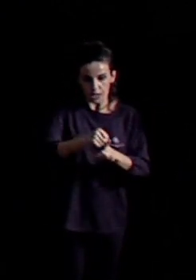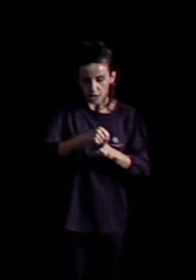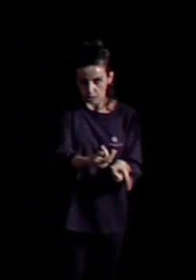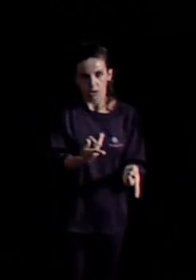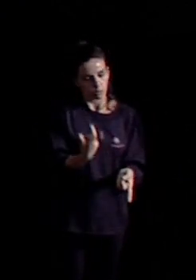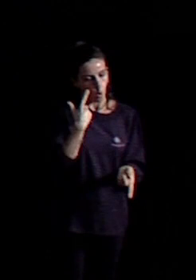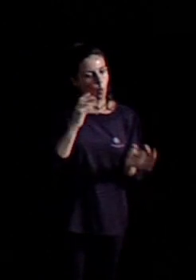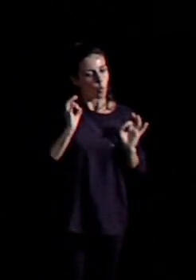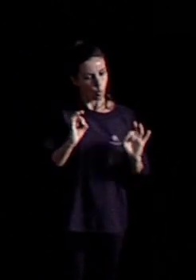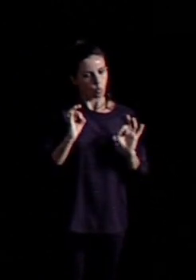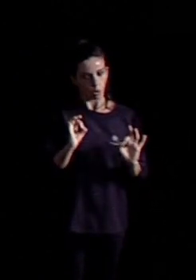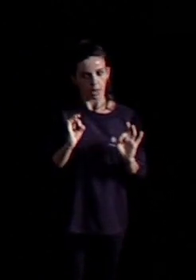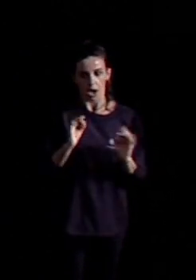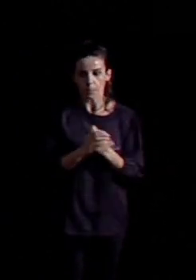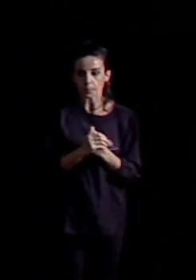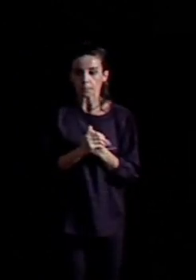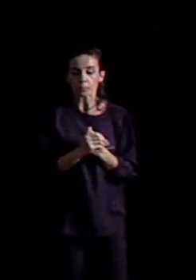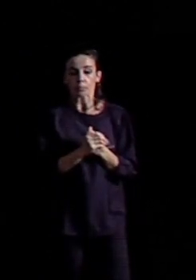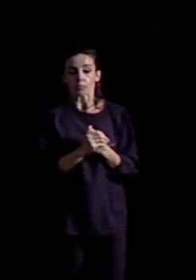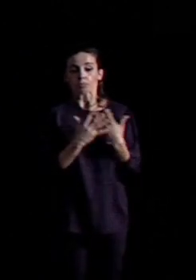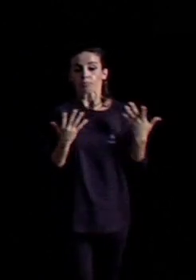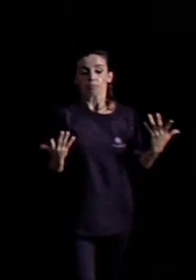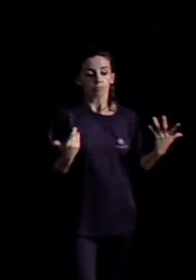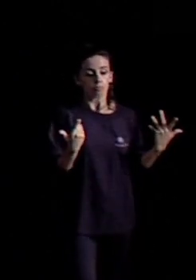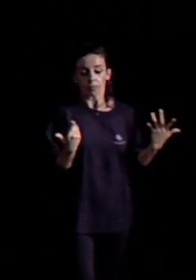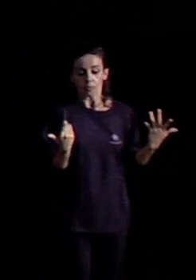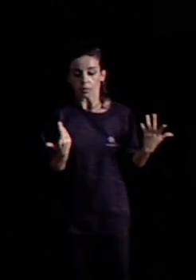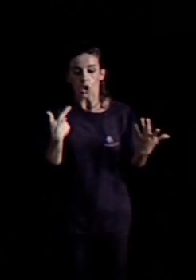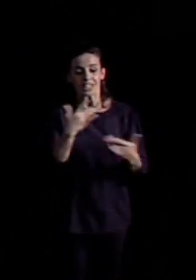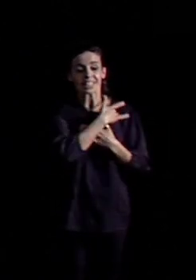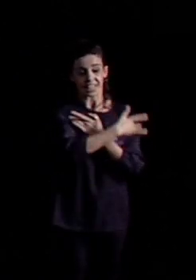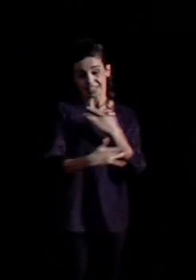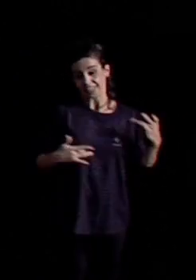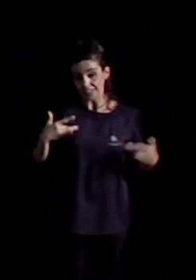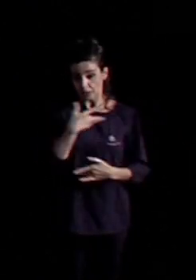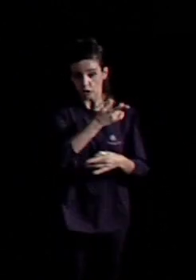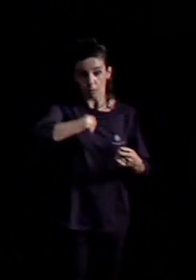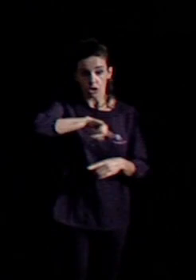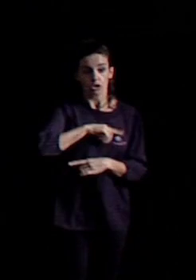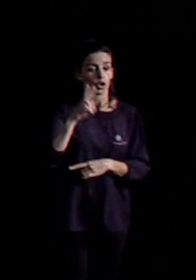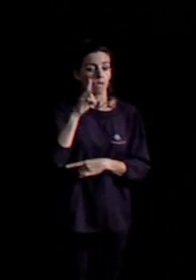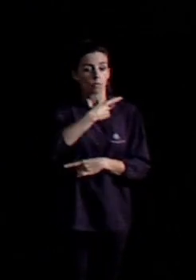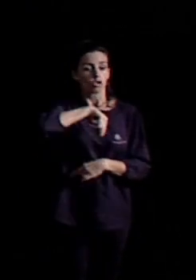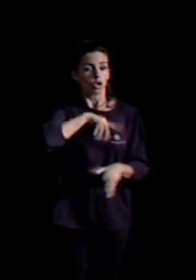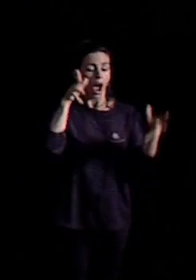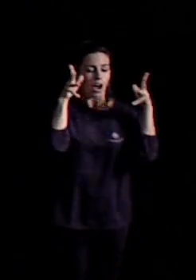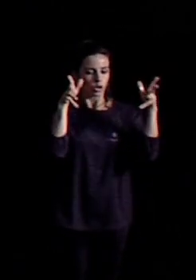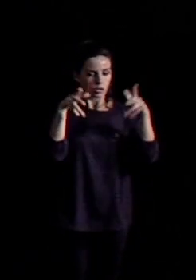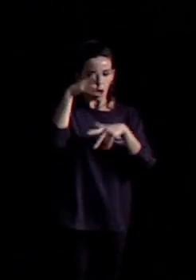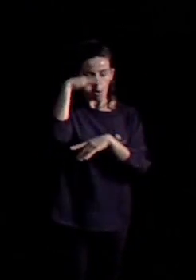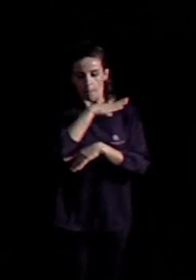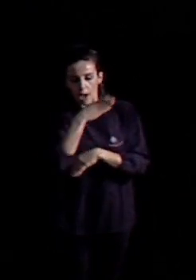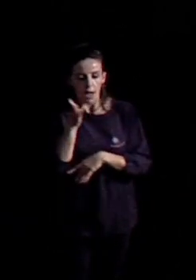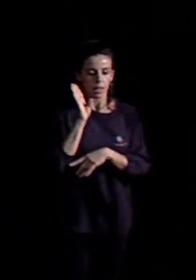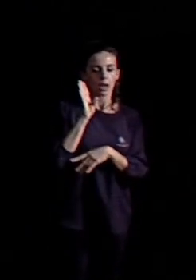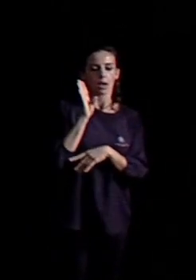ojo. Pues los síntomas que nosotros vemos, que nosotros aconsejamos tanto a padres como a madres